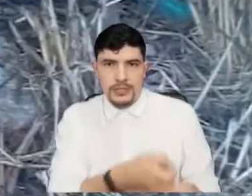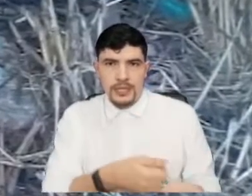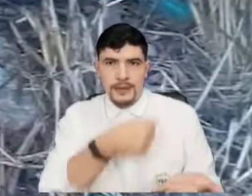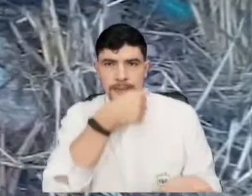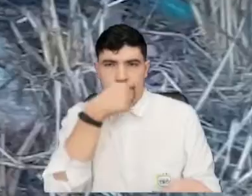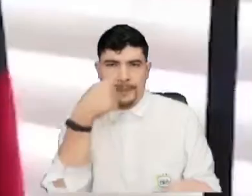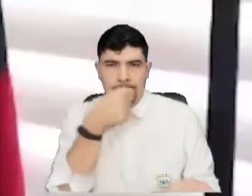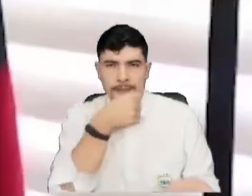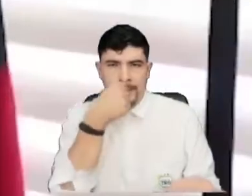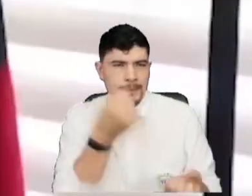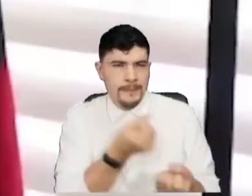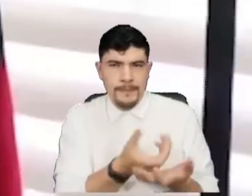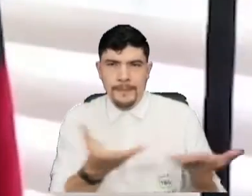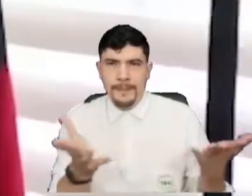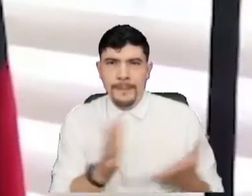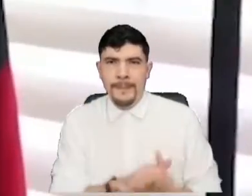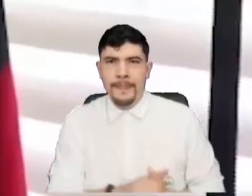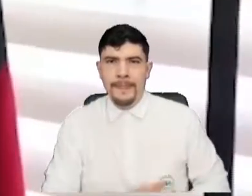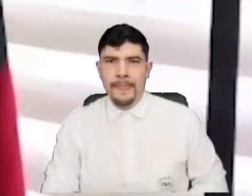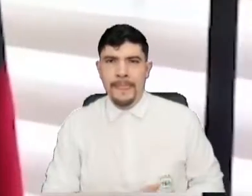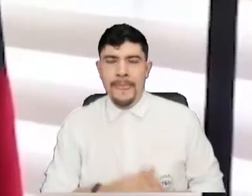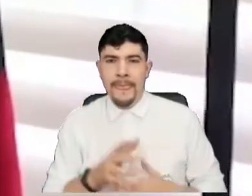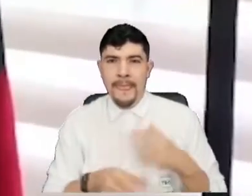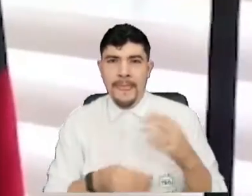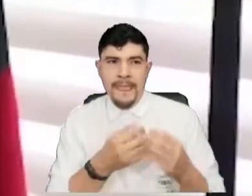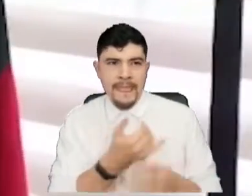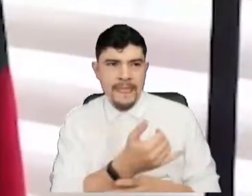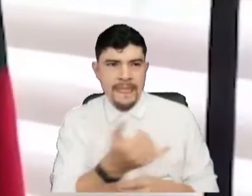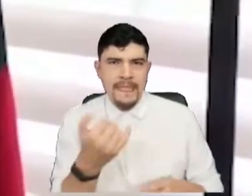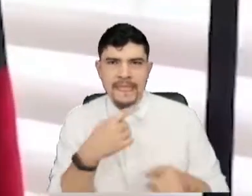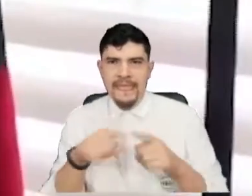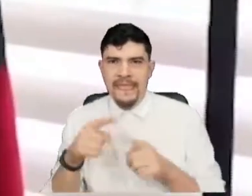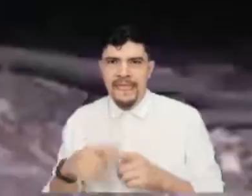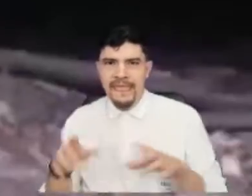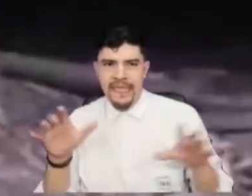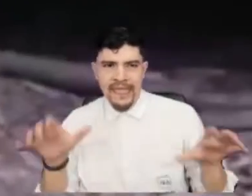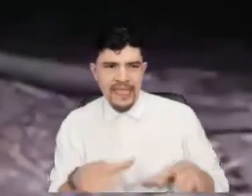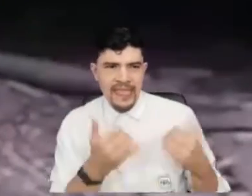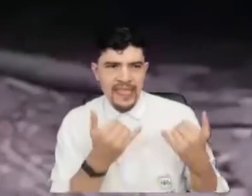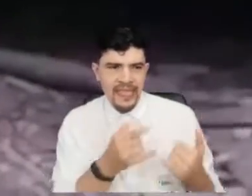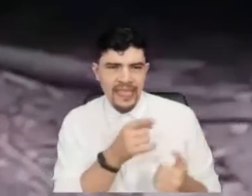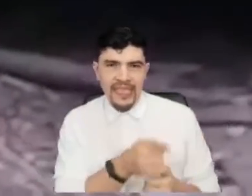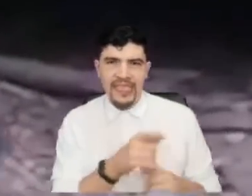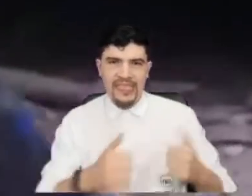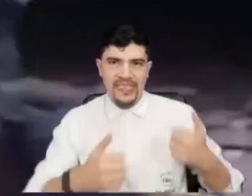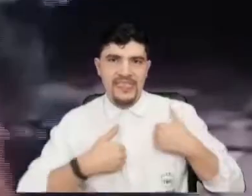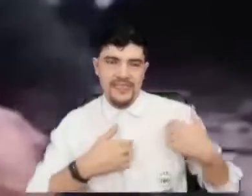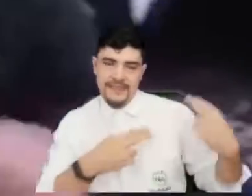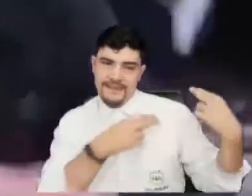el procesamiento del alcaloide fueron destruidos controladamente. Es así como se